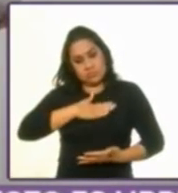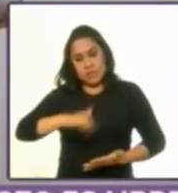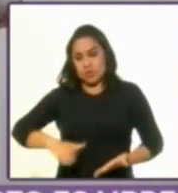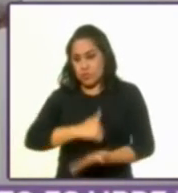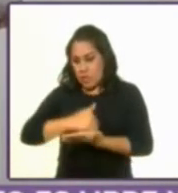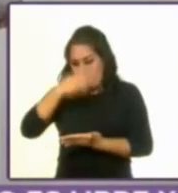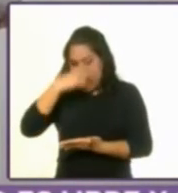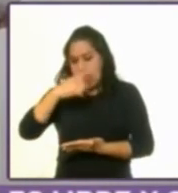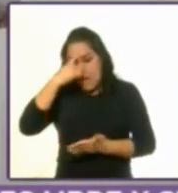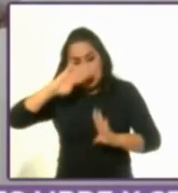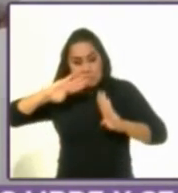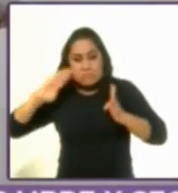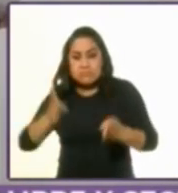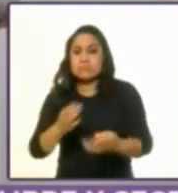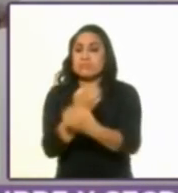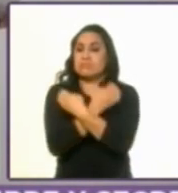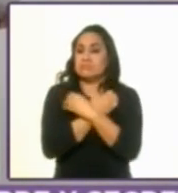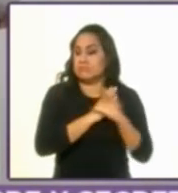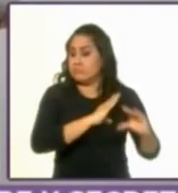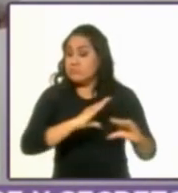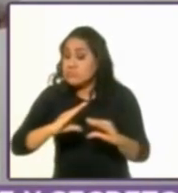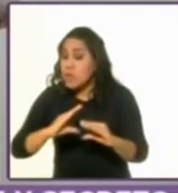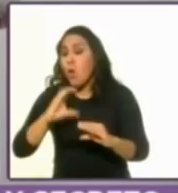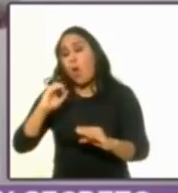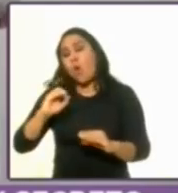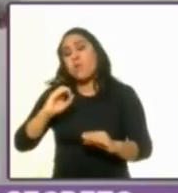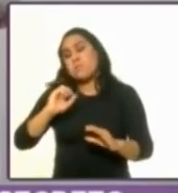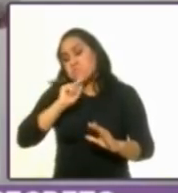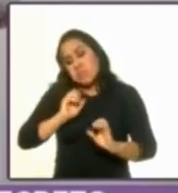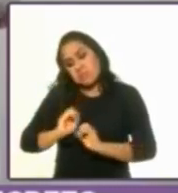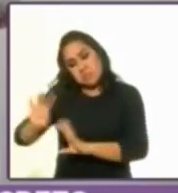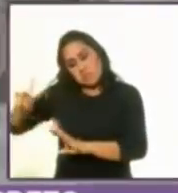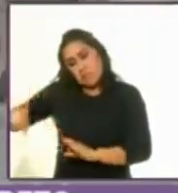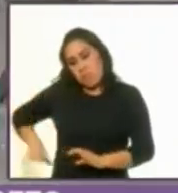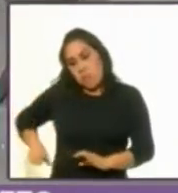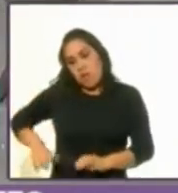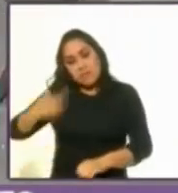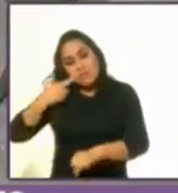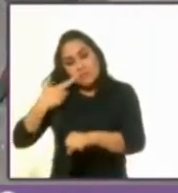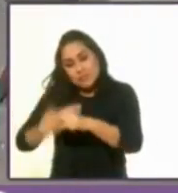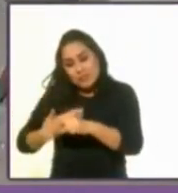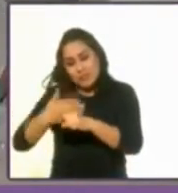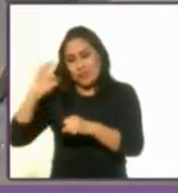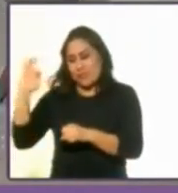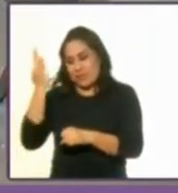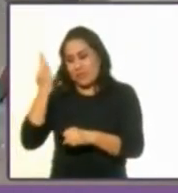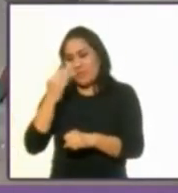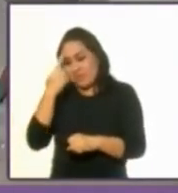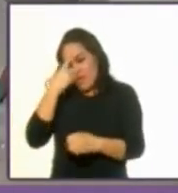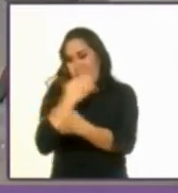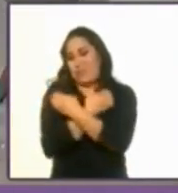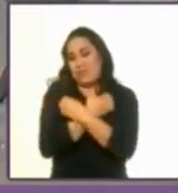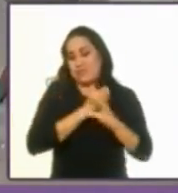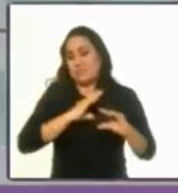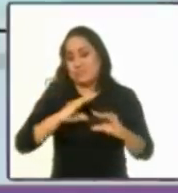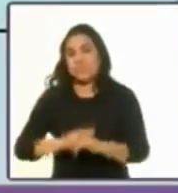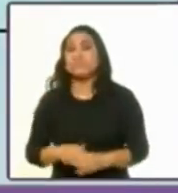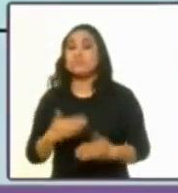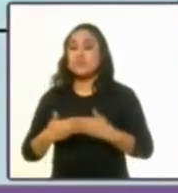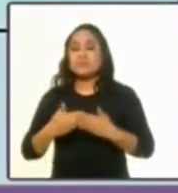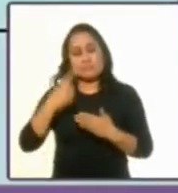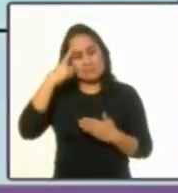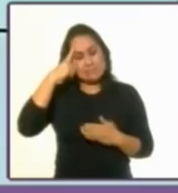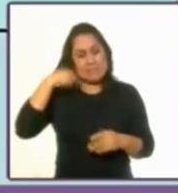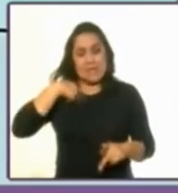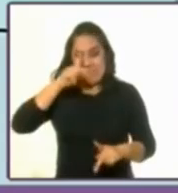seguir haciendo chamba del presidente de la república ha pedido a la voz claudia serna para terminar la idea que previamente